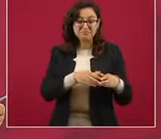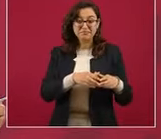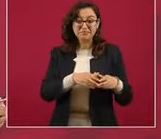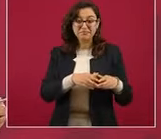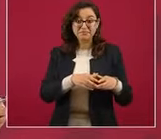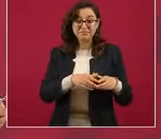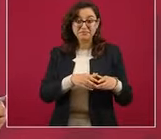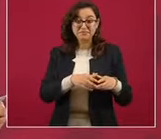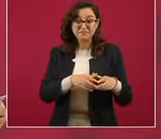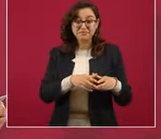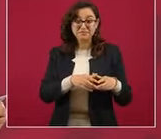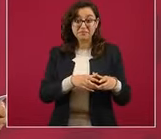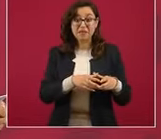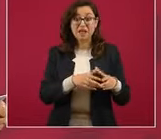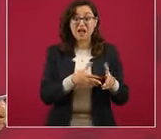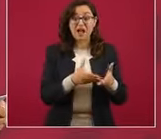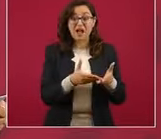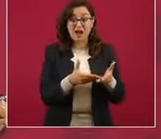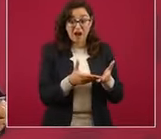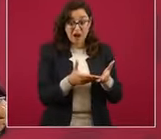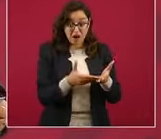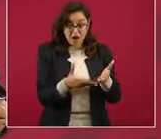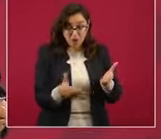Entonces, esto